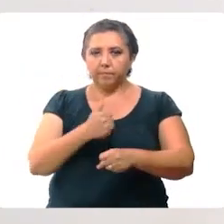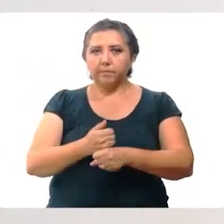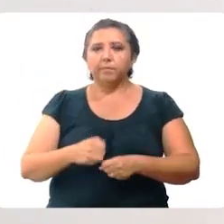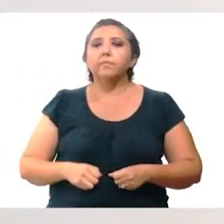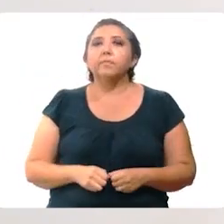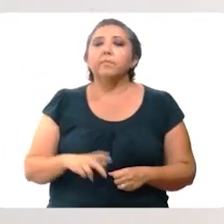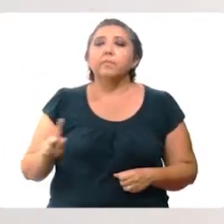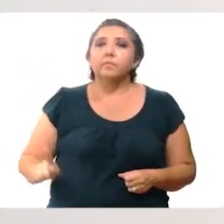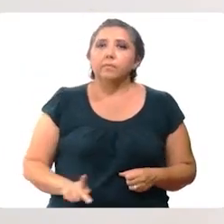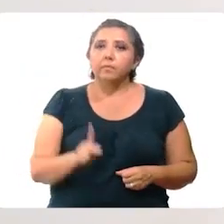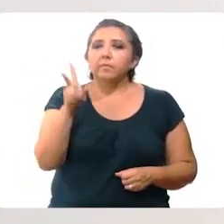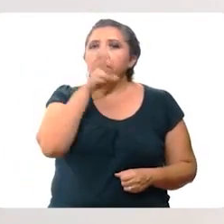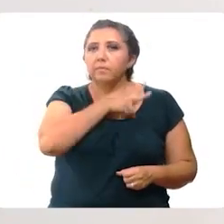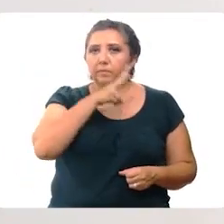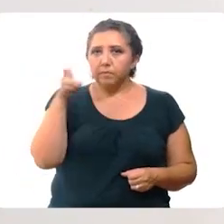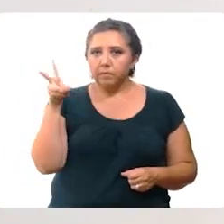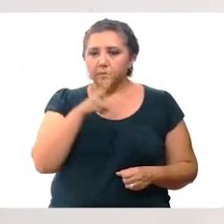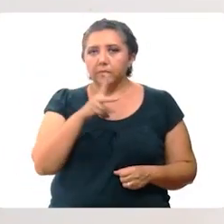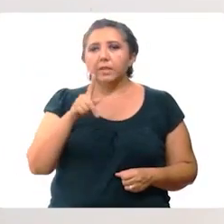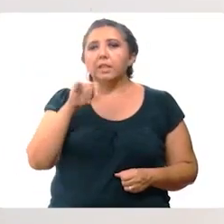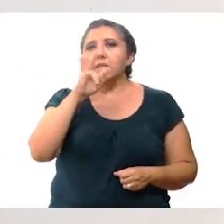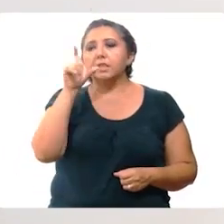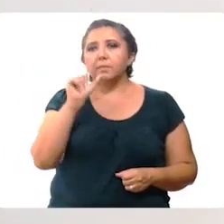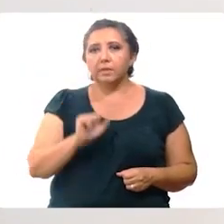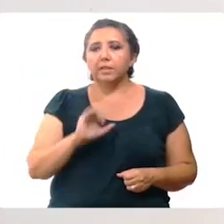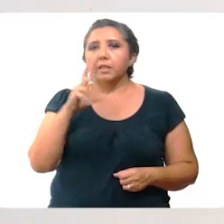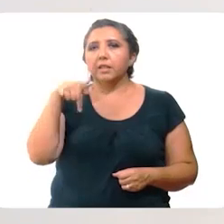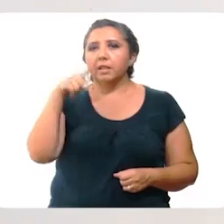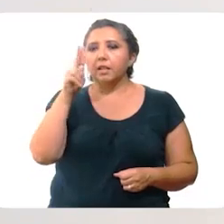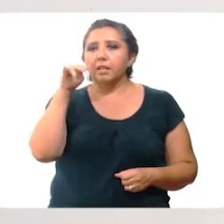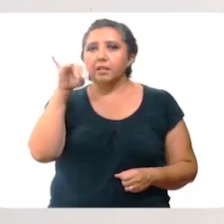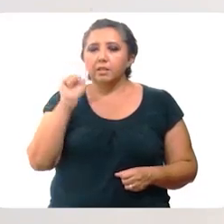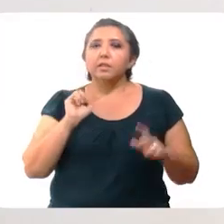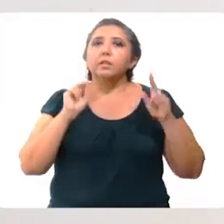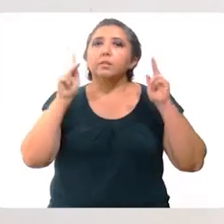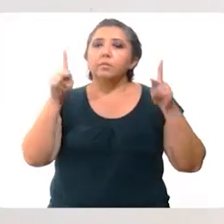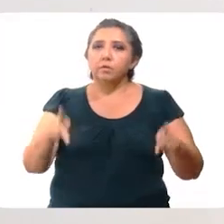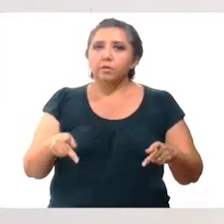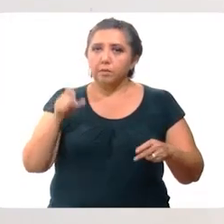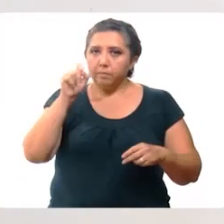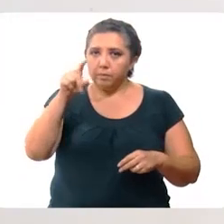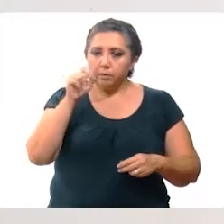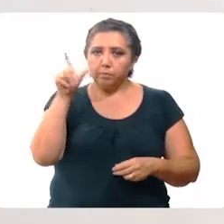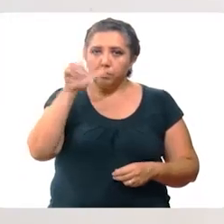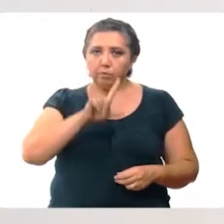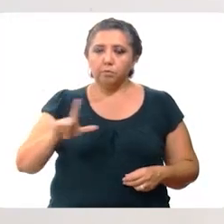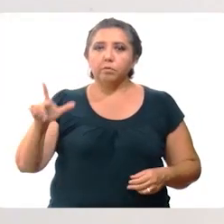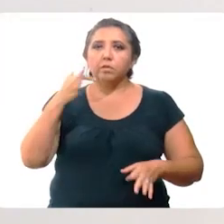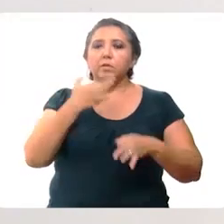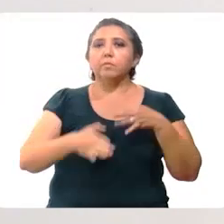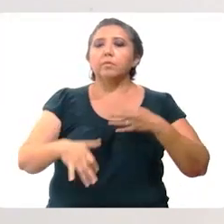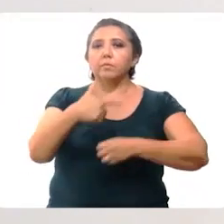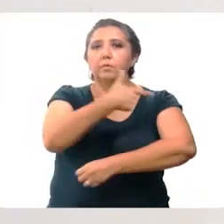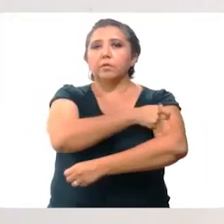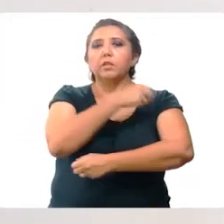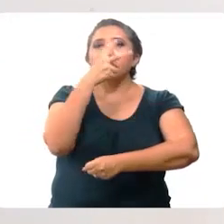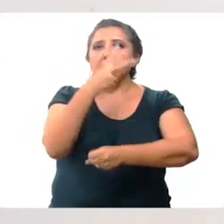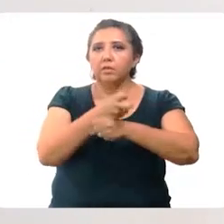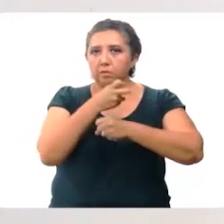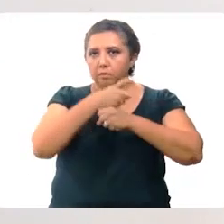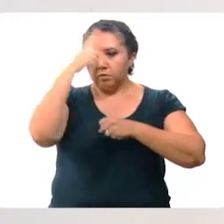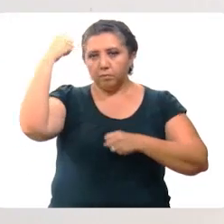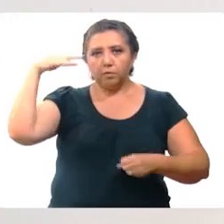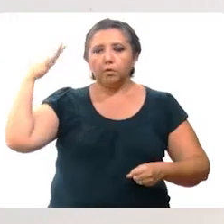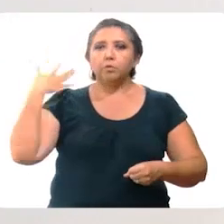años de edad de los municipios de Valladolid, Tizimín, Canacín y Progreso. Ese mismo lunes concluyó la aplicación de la segunda dosis